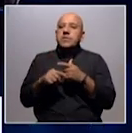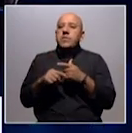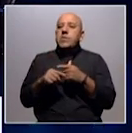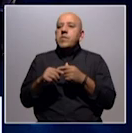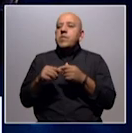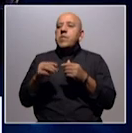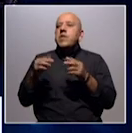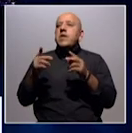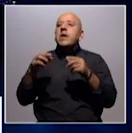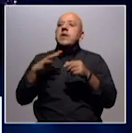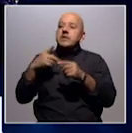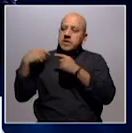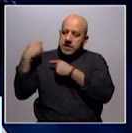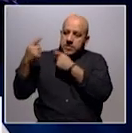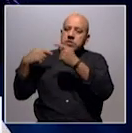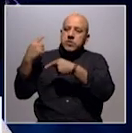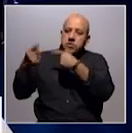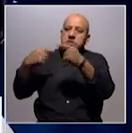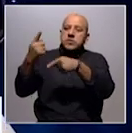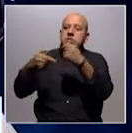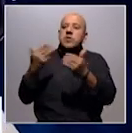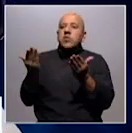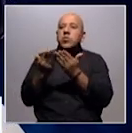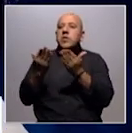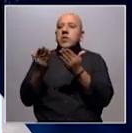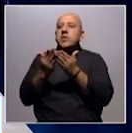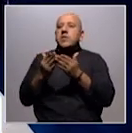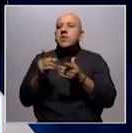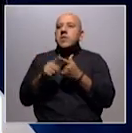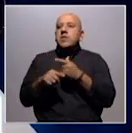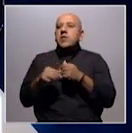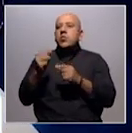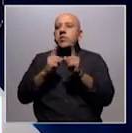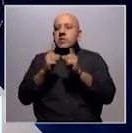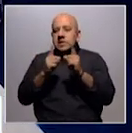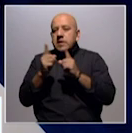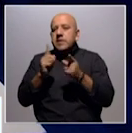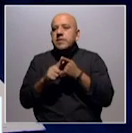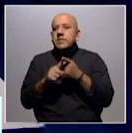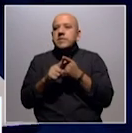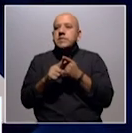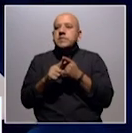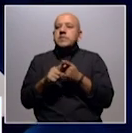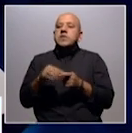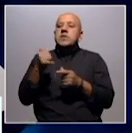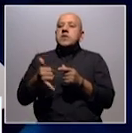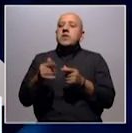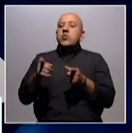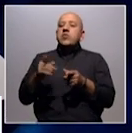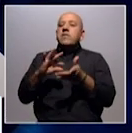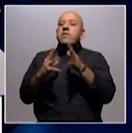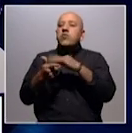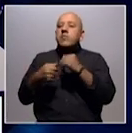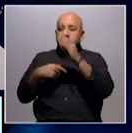recibe generaciones y generaciones de estudiantes de estudiantes en este caso universitarios tienen otro modo de